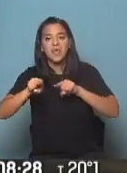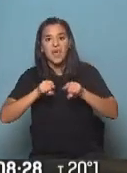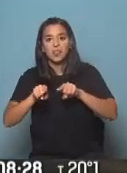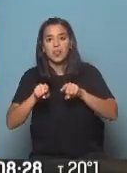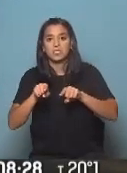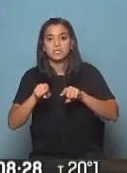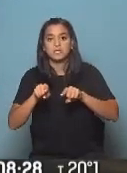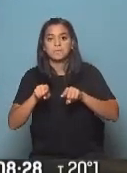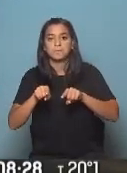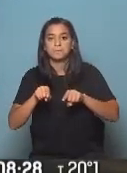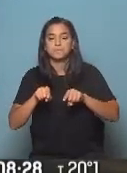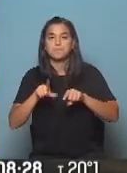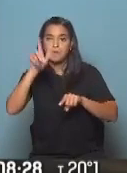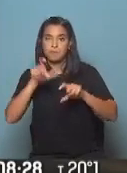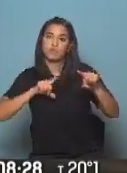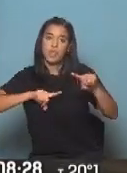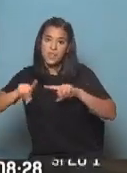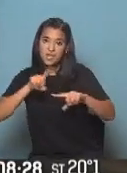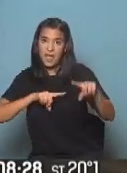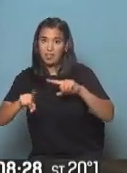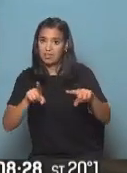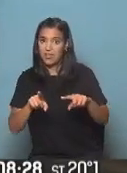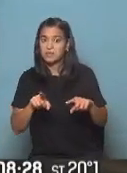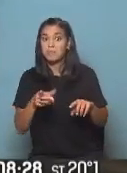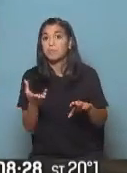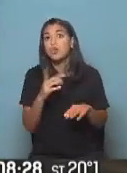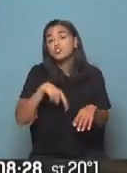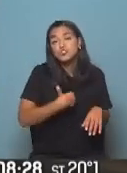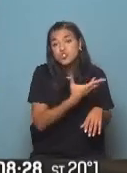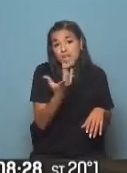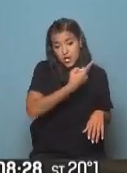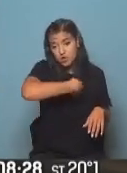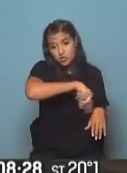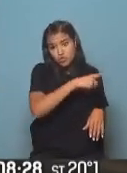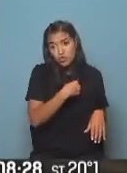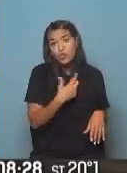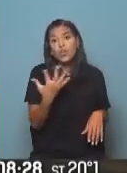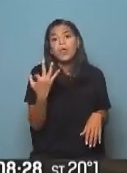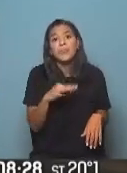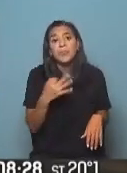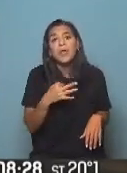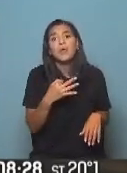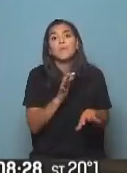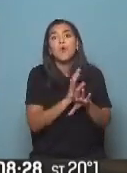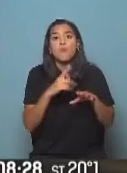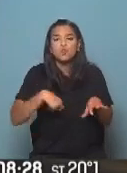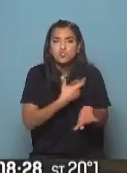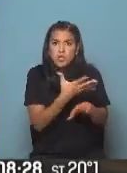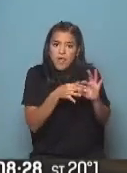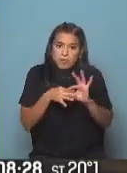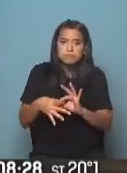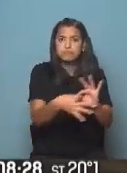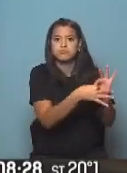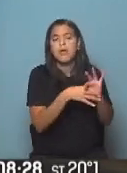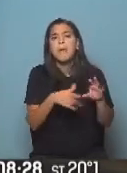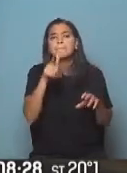más, digamos, llegada a la gente. Pero después los sociales, que son de nosotros mismos nos tenemos que conectar como sociedad. Parece que no, pero